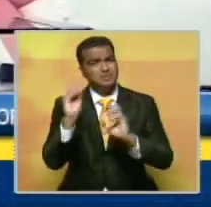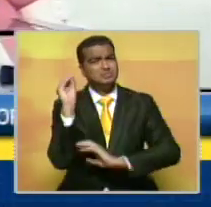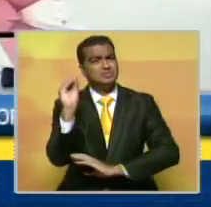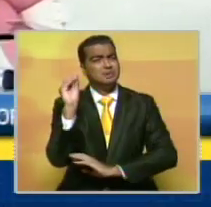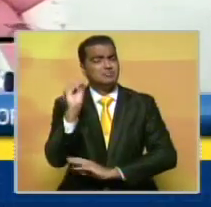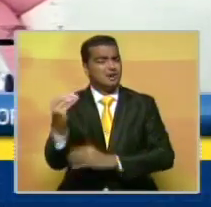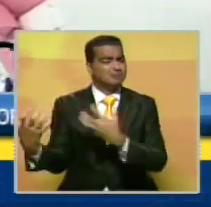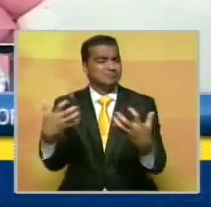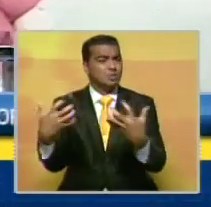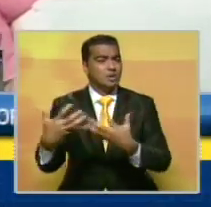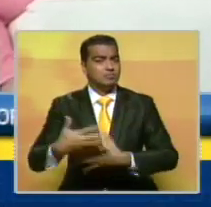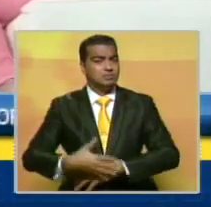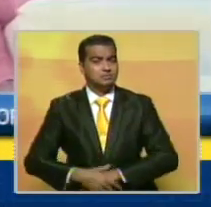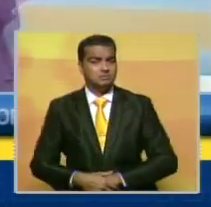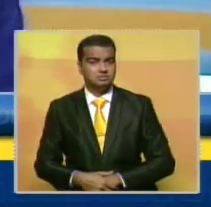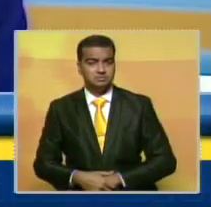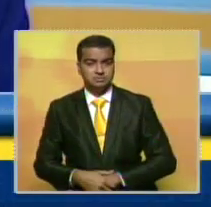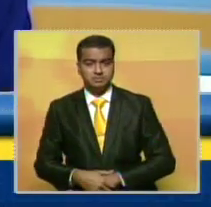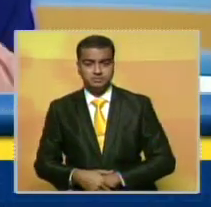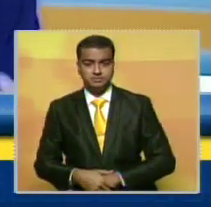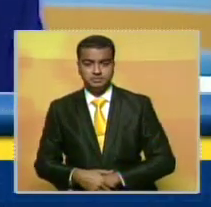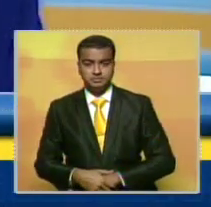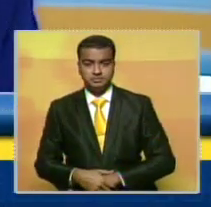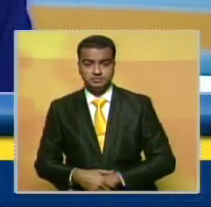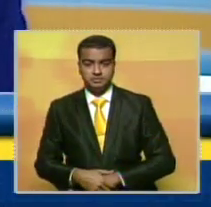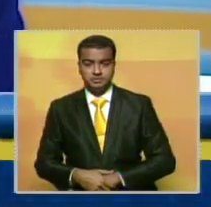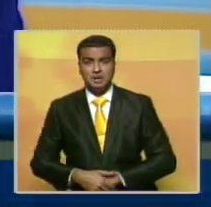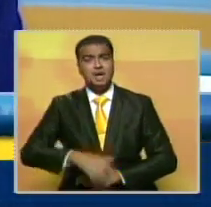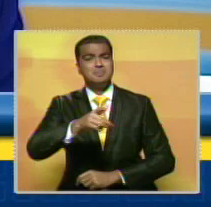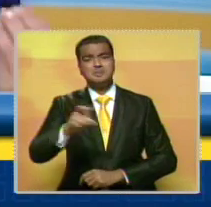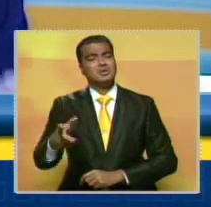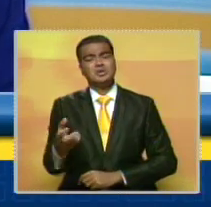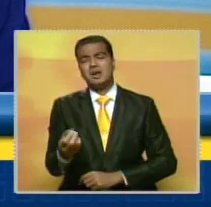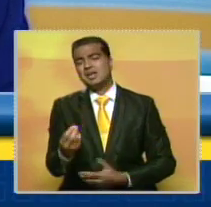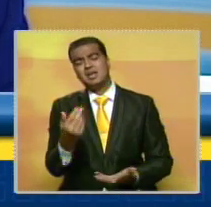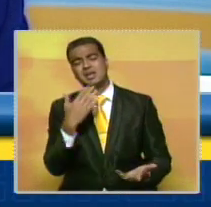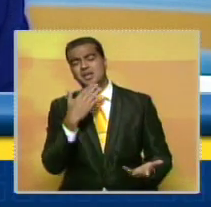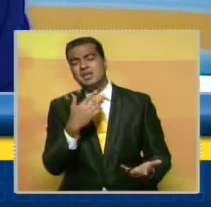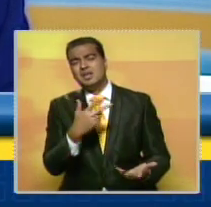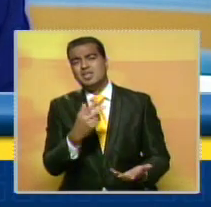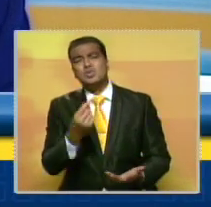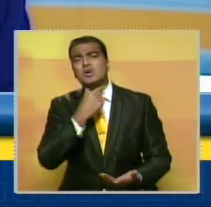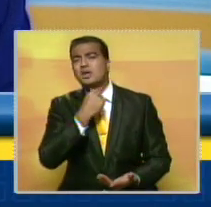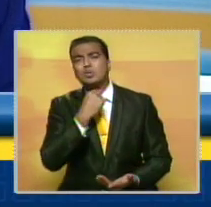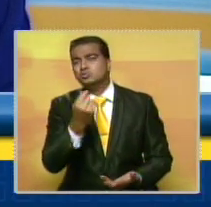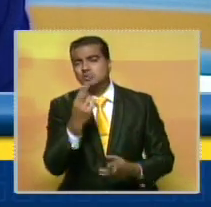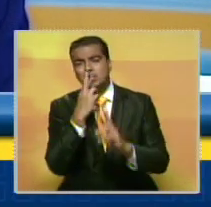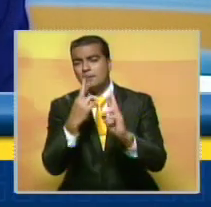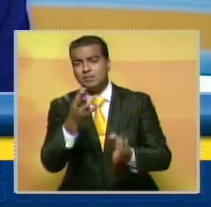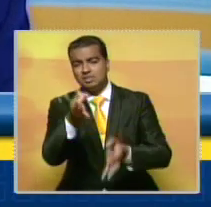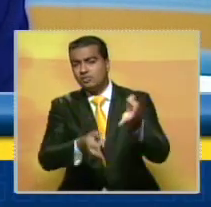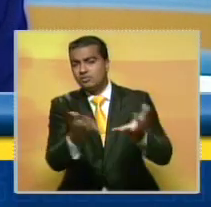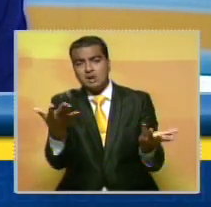con fines violentos. Va a haber insatisfacción, siempre.